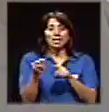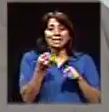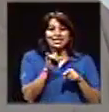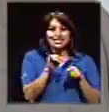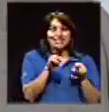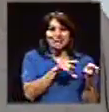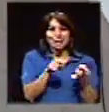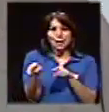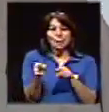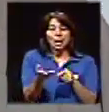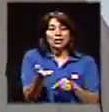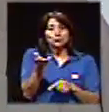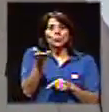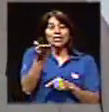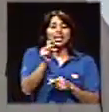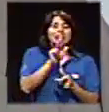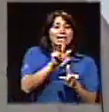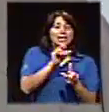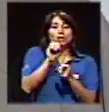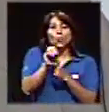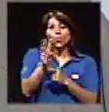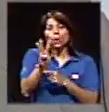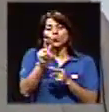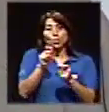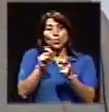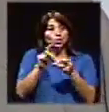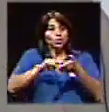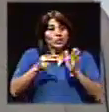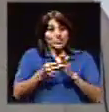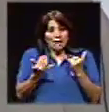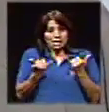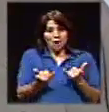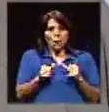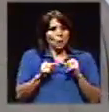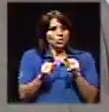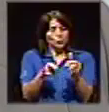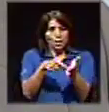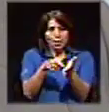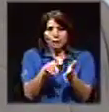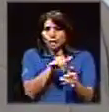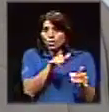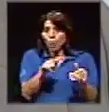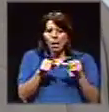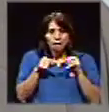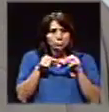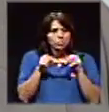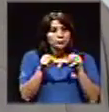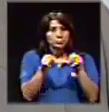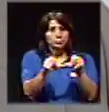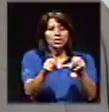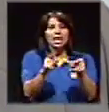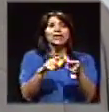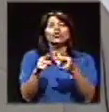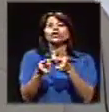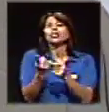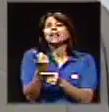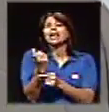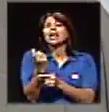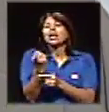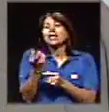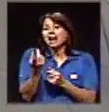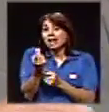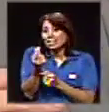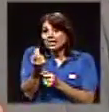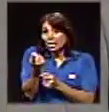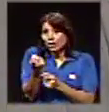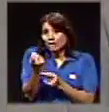decir que si se mantuviera la deuda como está hoy, el déficit se va a incrementar en 1,5 a 2 puntos porcentuales